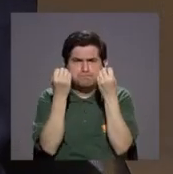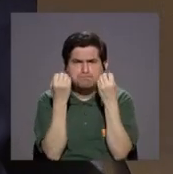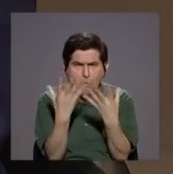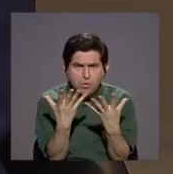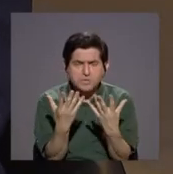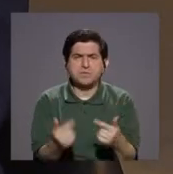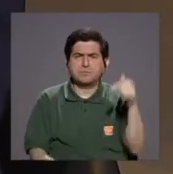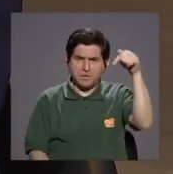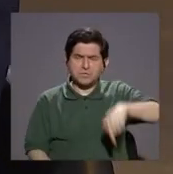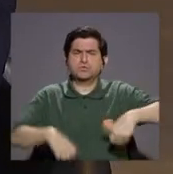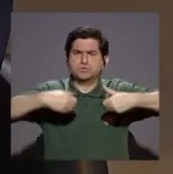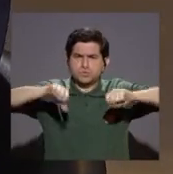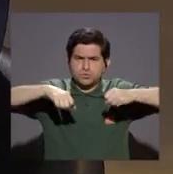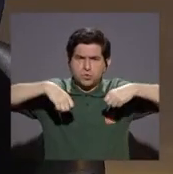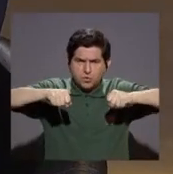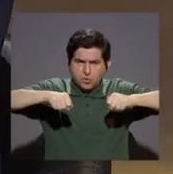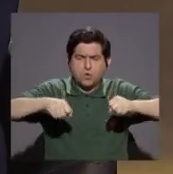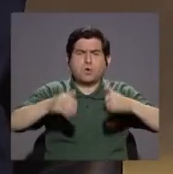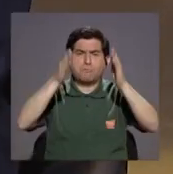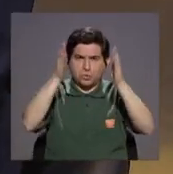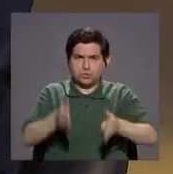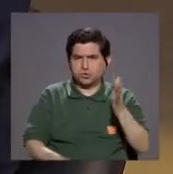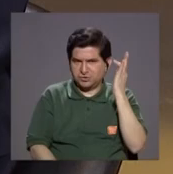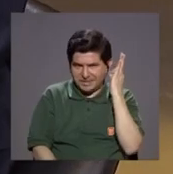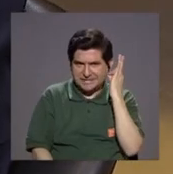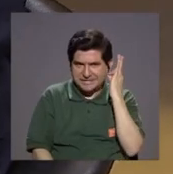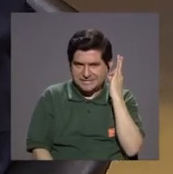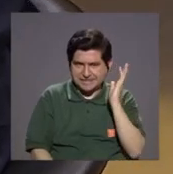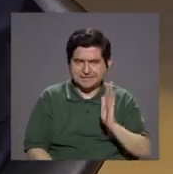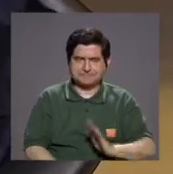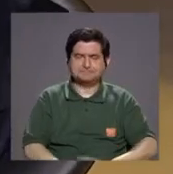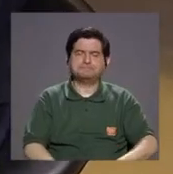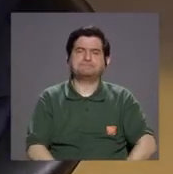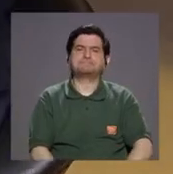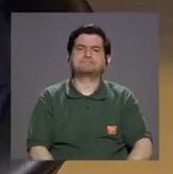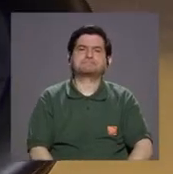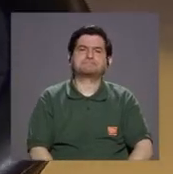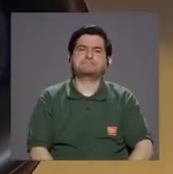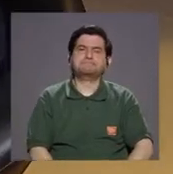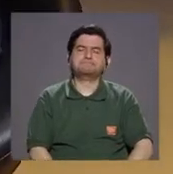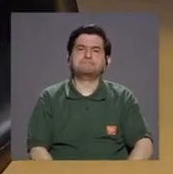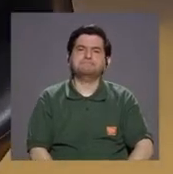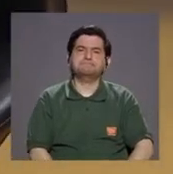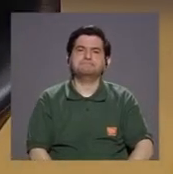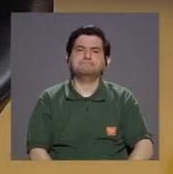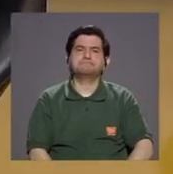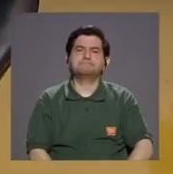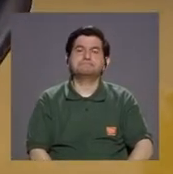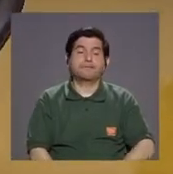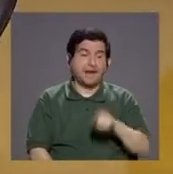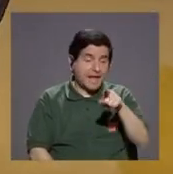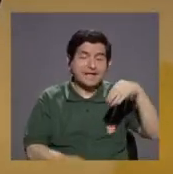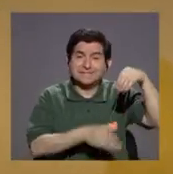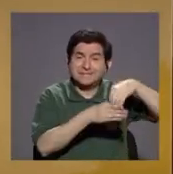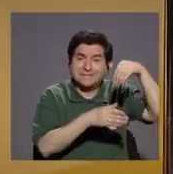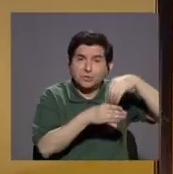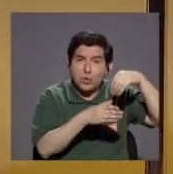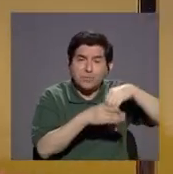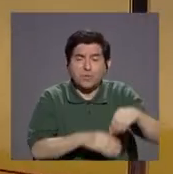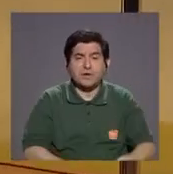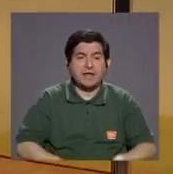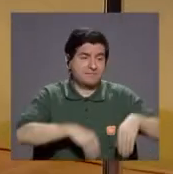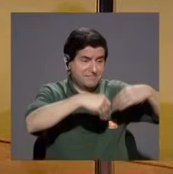hoy en día de motocicletas de mujeres manejando motocicletas entonces bueno tener ese es el componente de